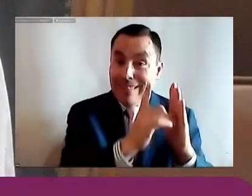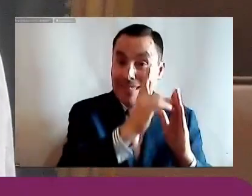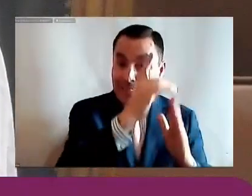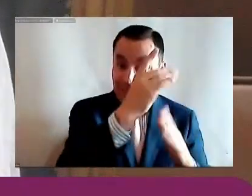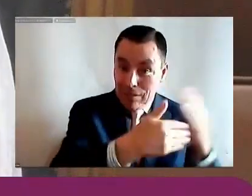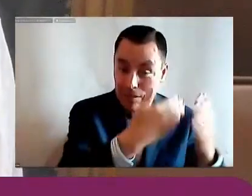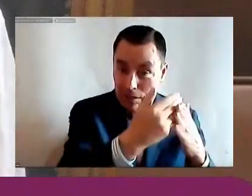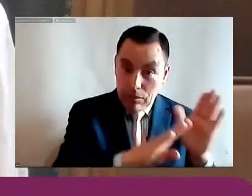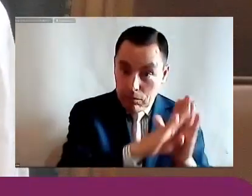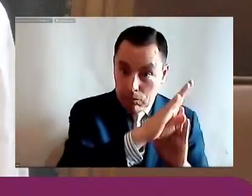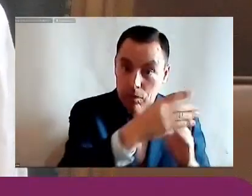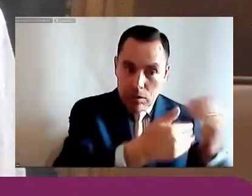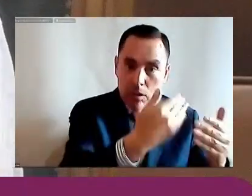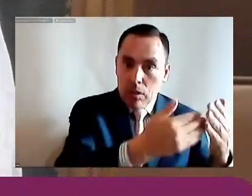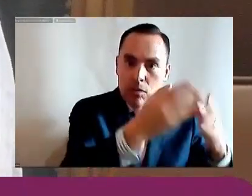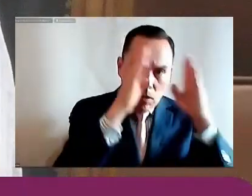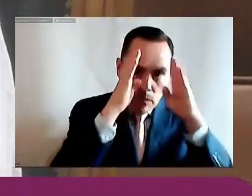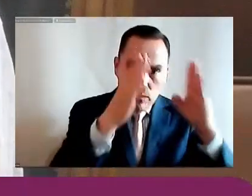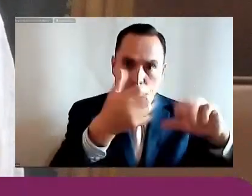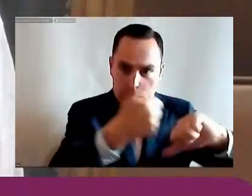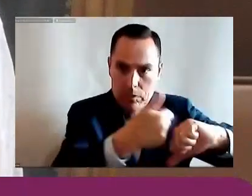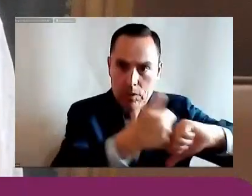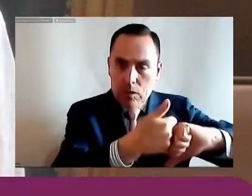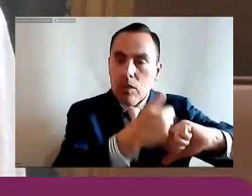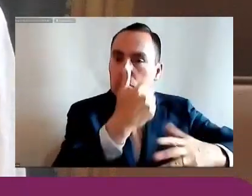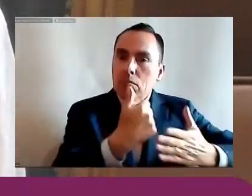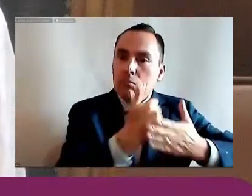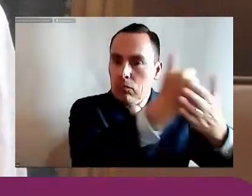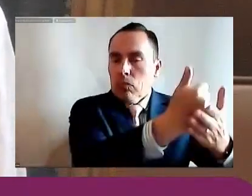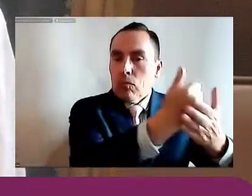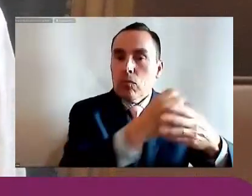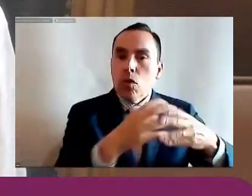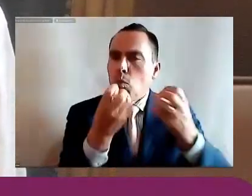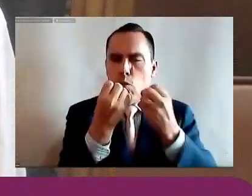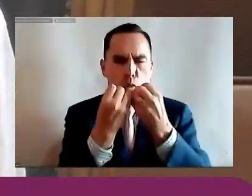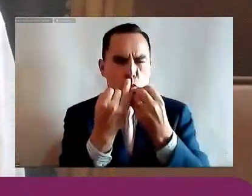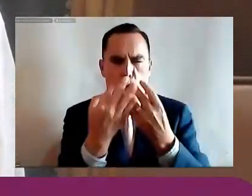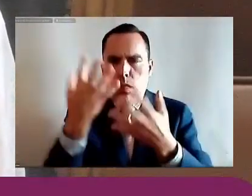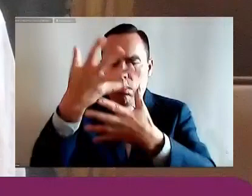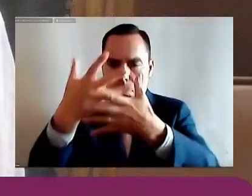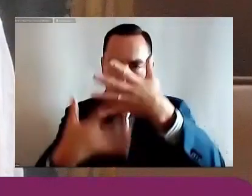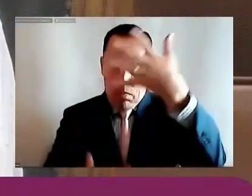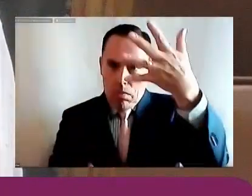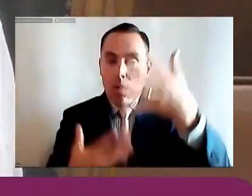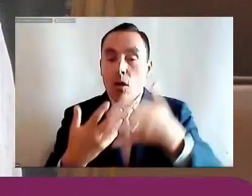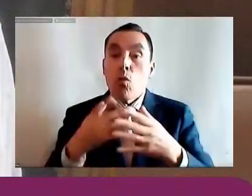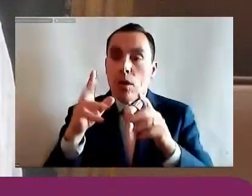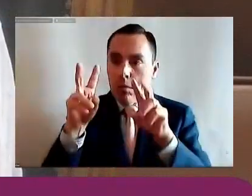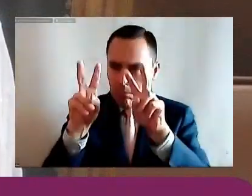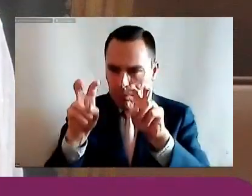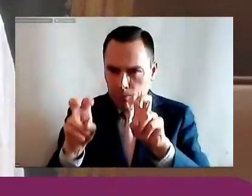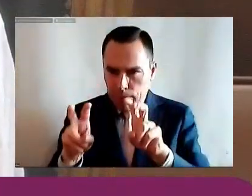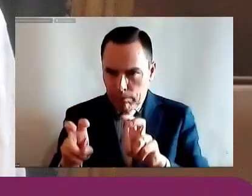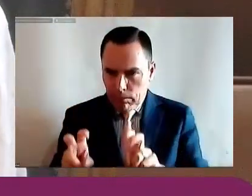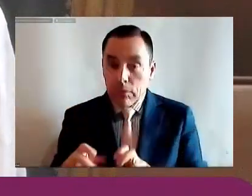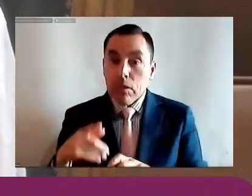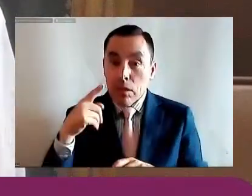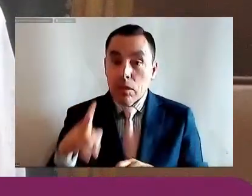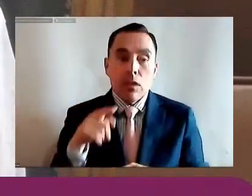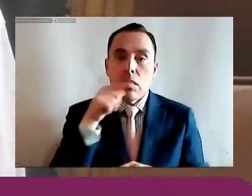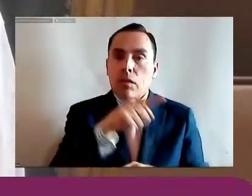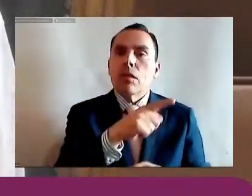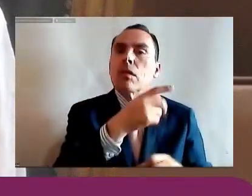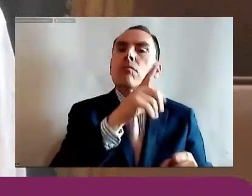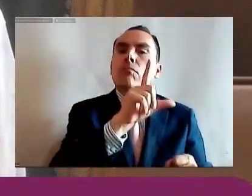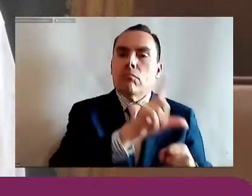un enfoque de género. Numerosos análisis se han formulado respecto a las narrativas sobre el origen del derecho laboral,